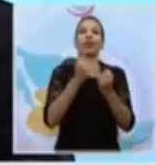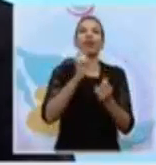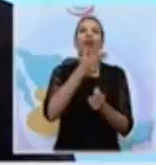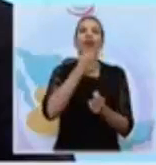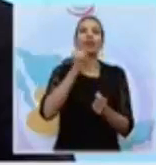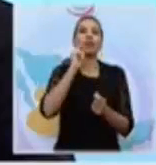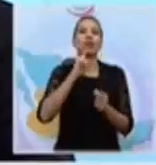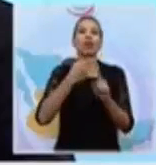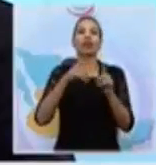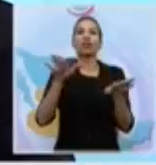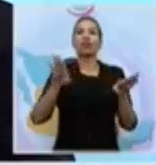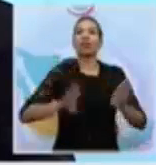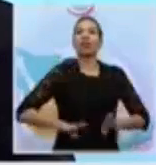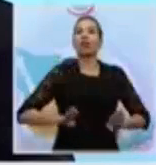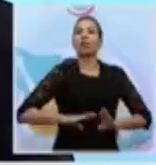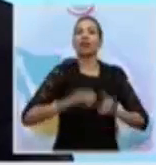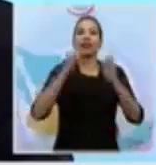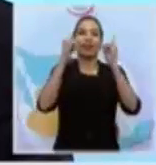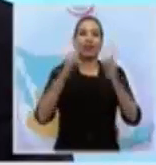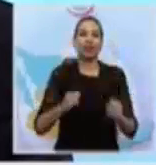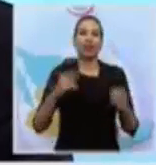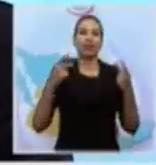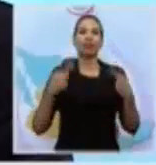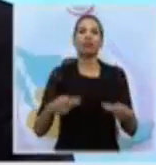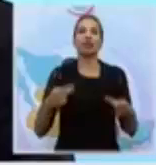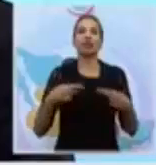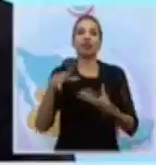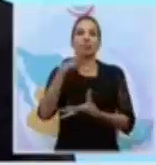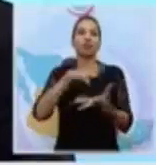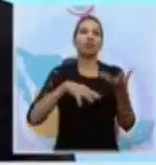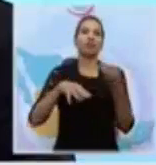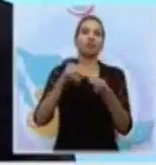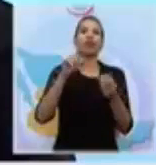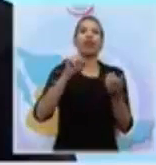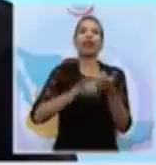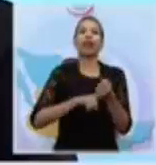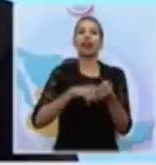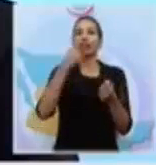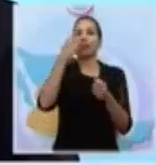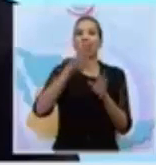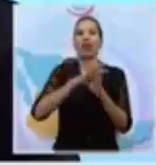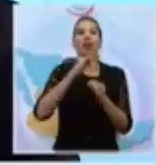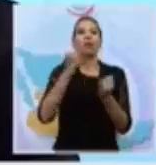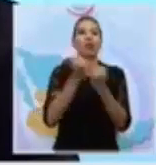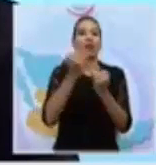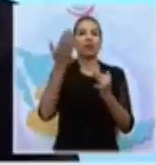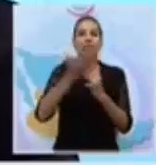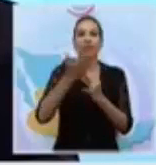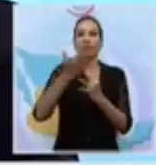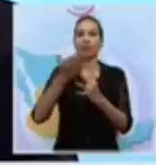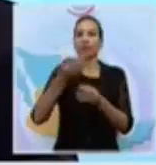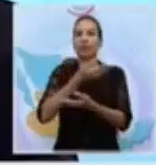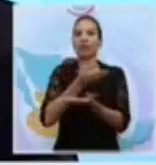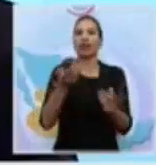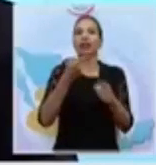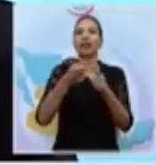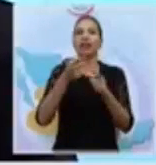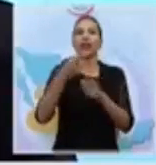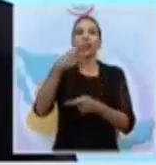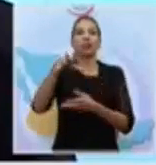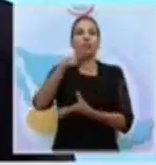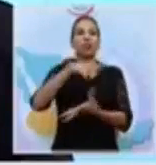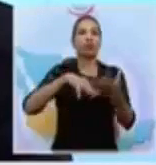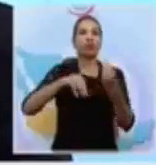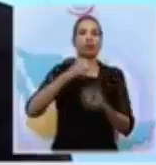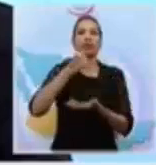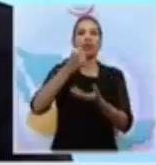las capitalizaciones individuales en reemplazo del sistema de reparto y entrega los fondos de los